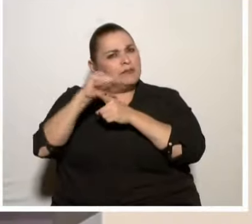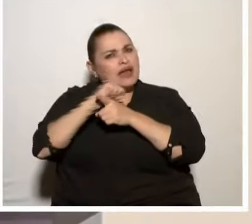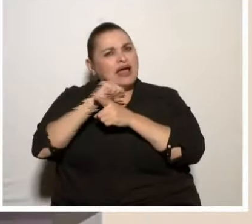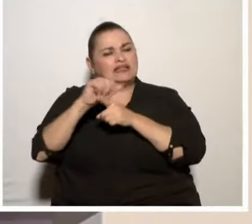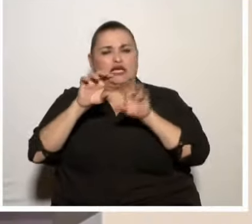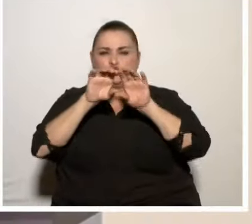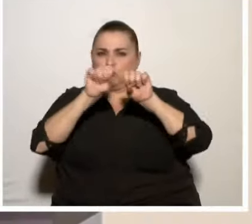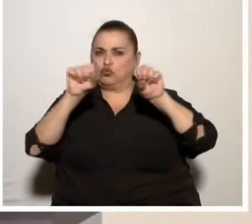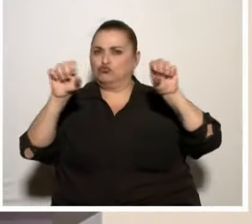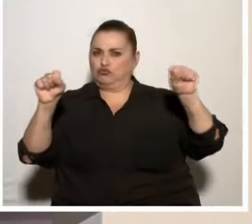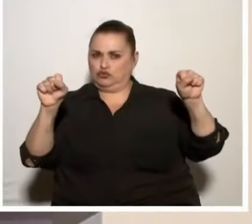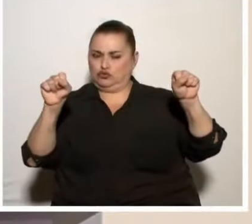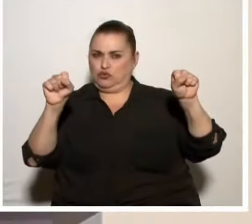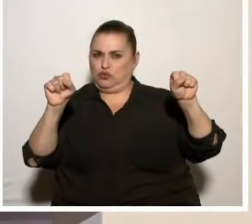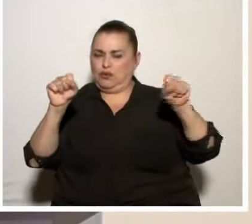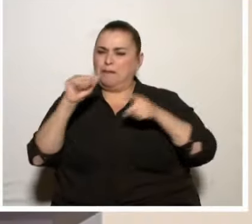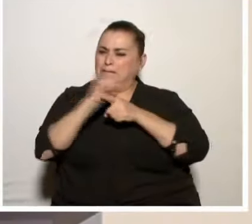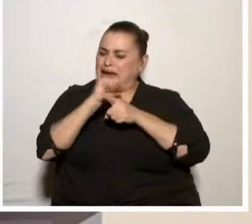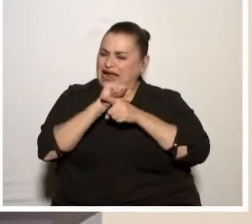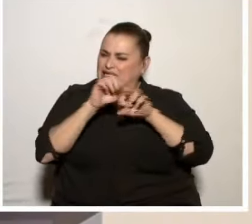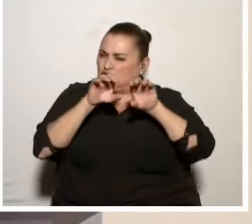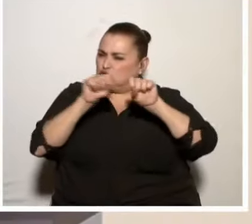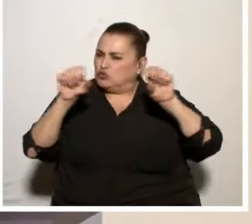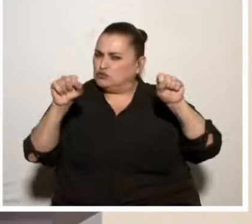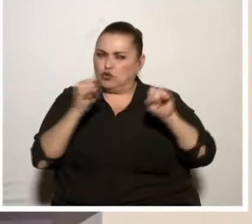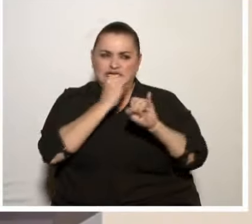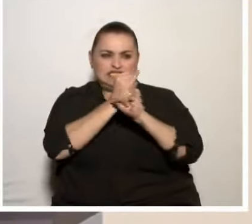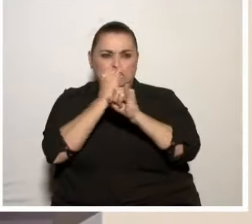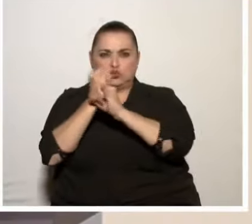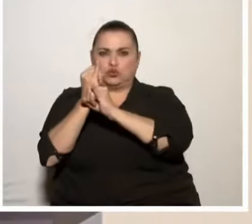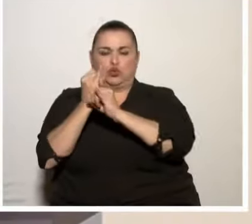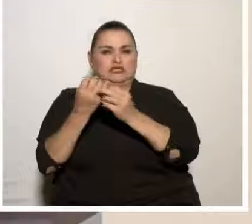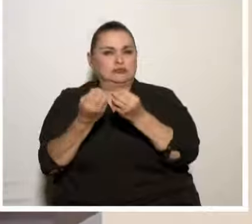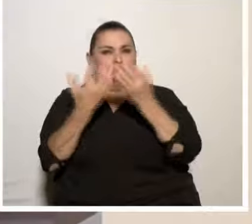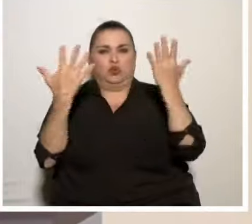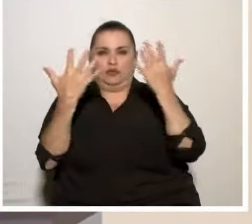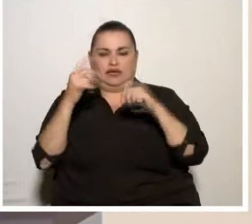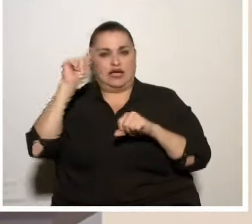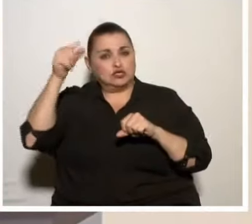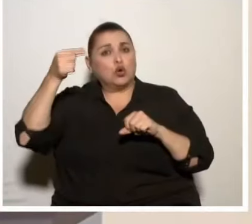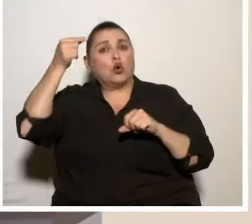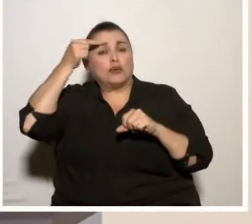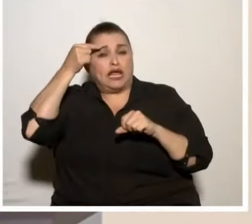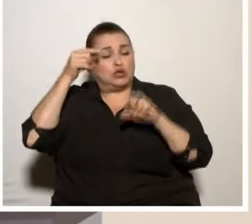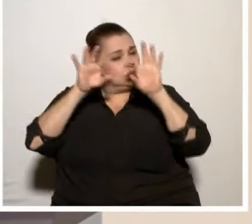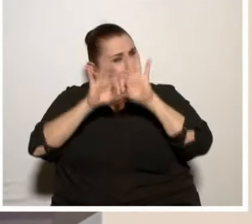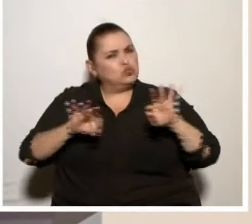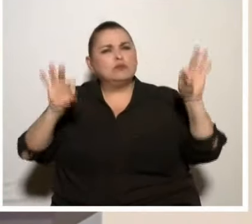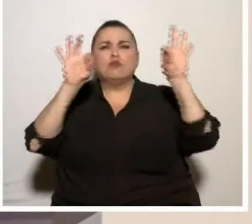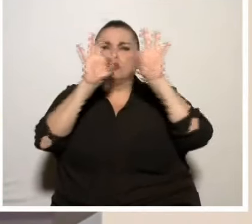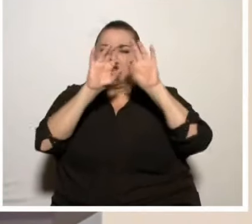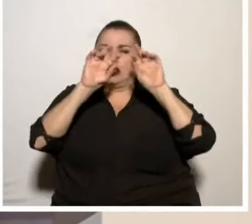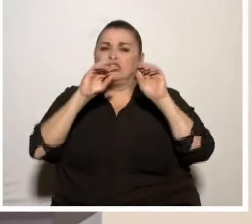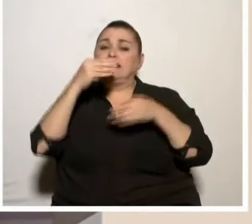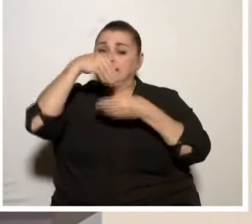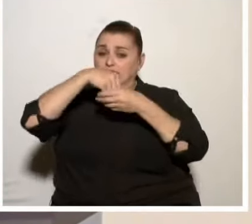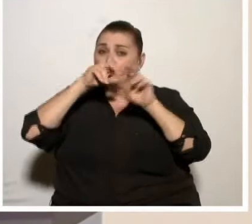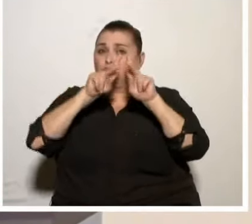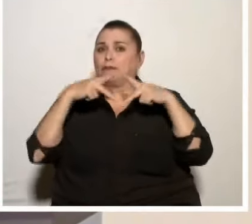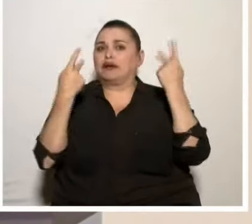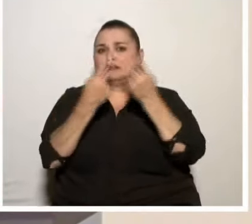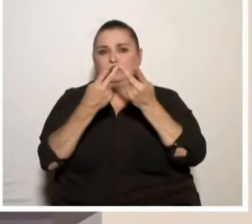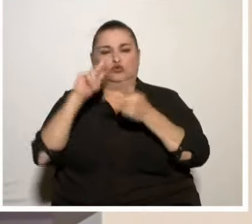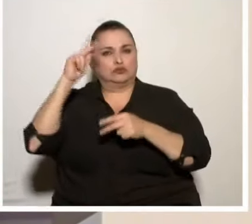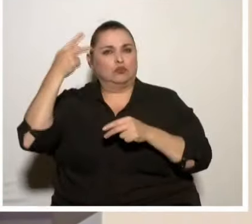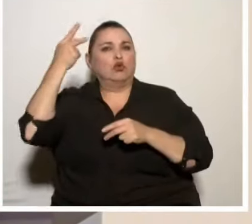de corrupción, las prácticas corruptas en las instituciones públicas, en los gobiernos y muy importante en los partidos políticos, porque